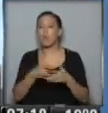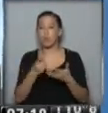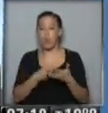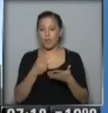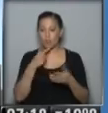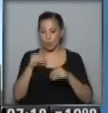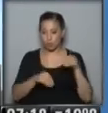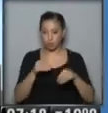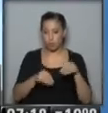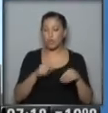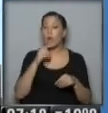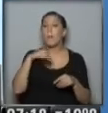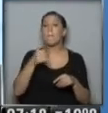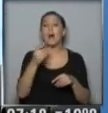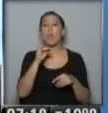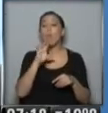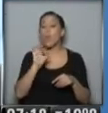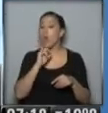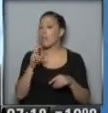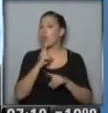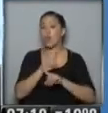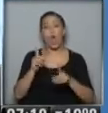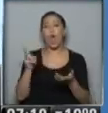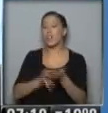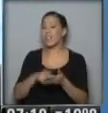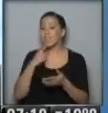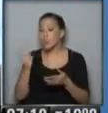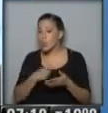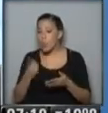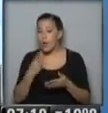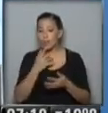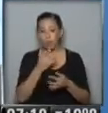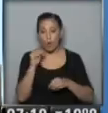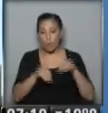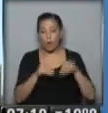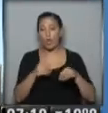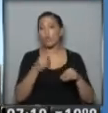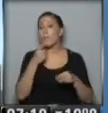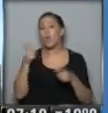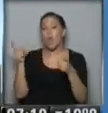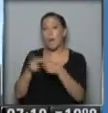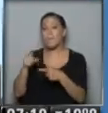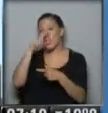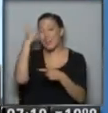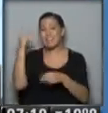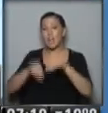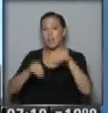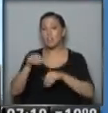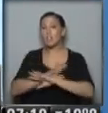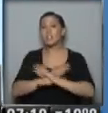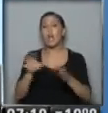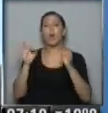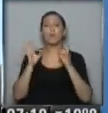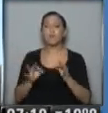a la oposición para decirle que no iba a realizarse ese recuento de sufragios porque la Comisión Nacional Electoral había completado una